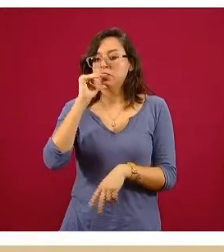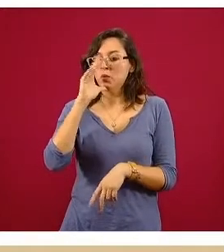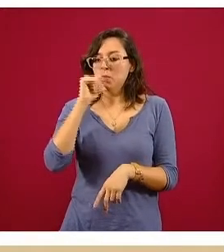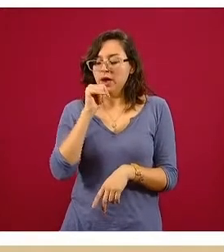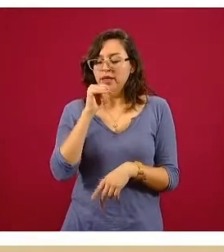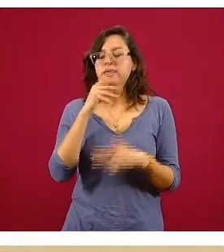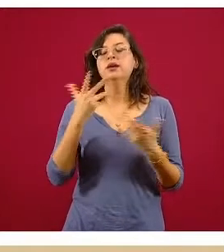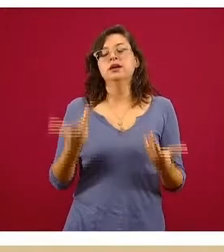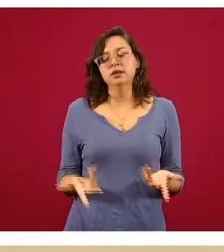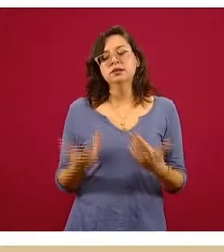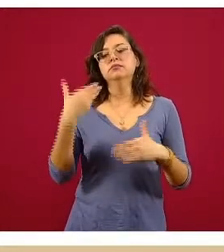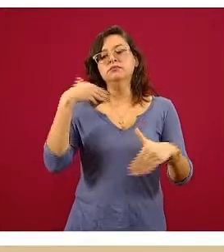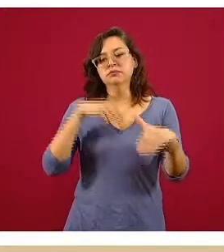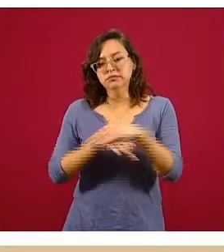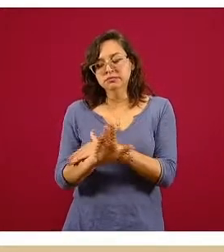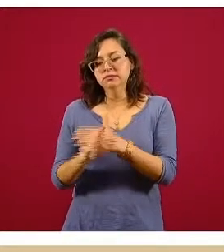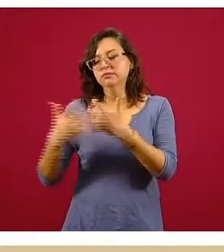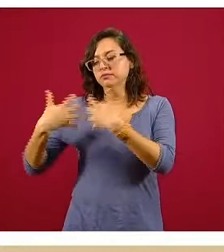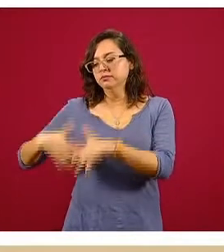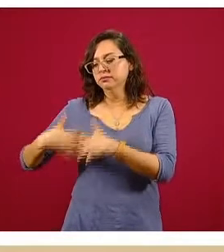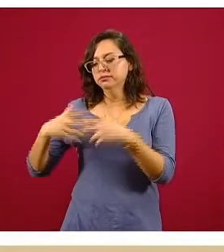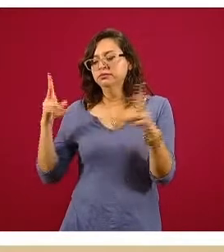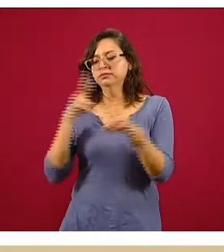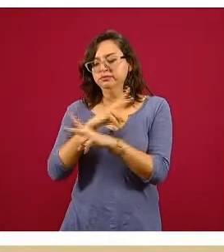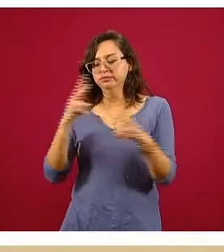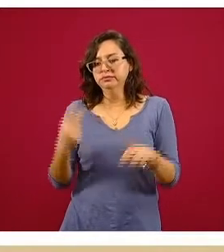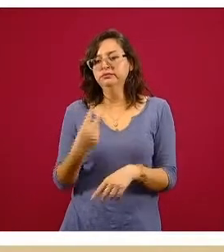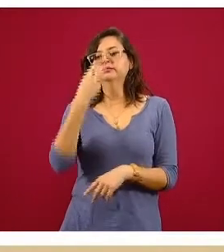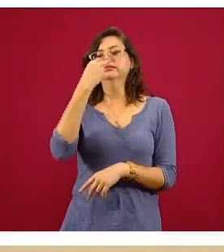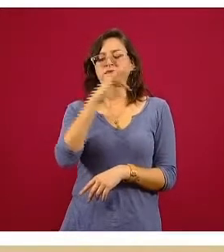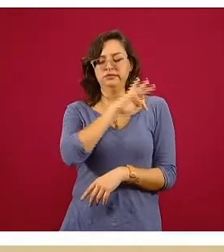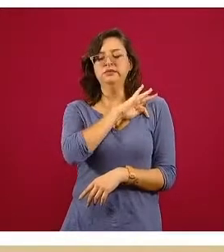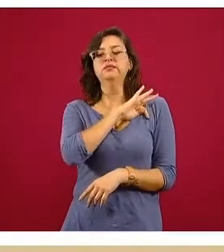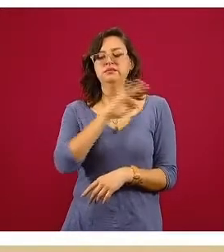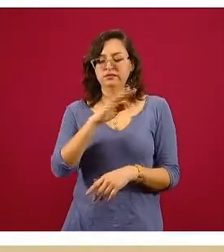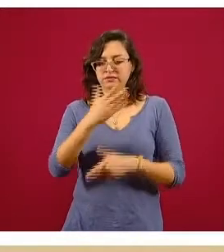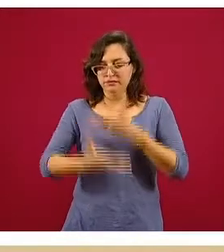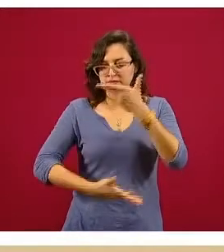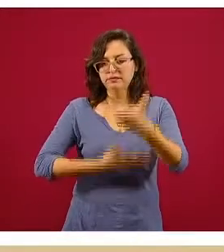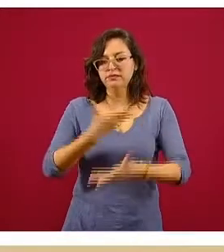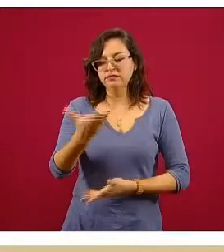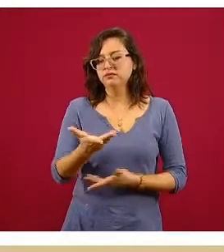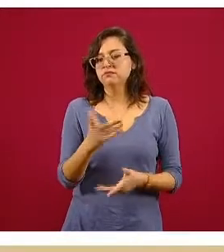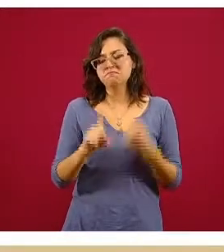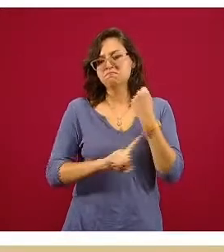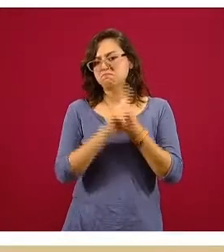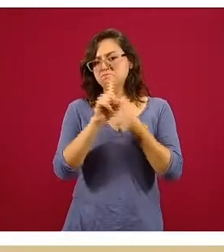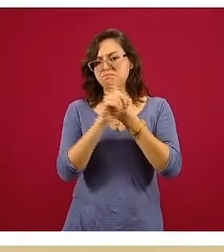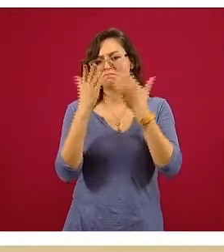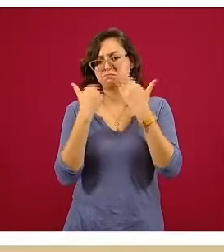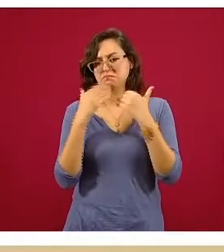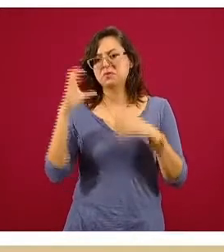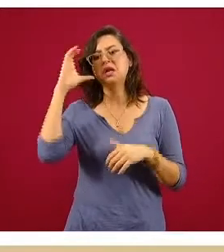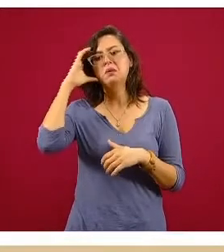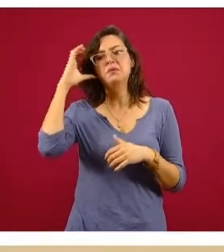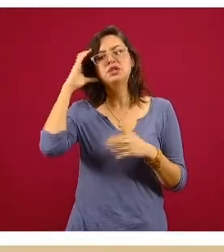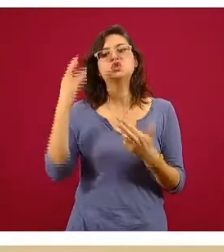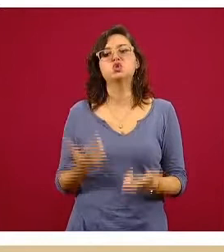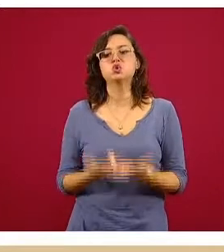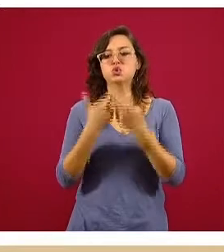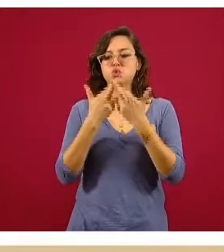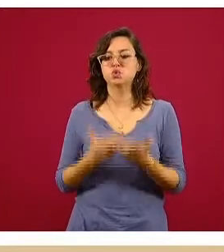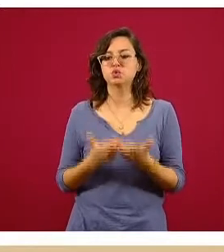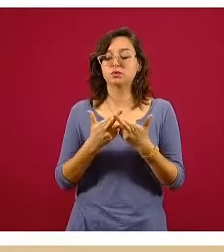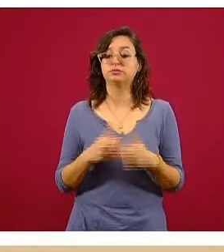su recuperación y que requieran de este otro nivel de atención, podrán entonces ofrecer el servicio sin mayor problema. A nivel nacional,